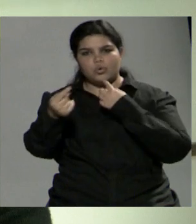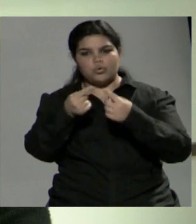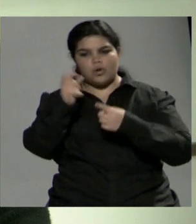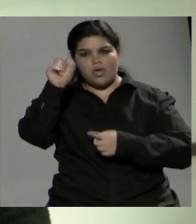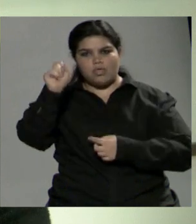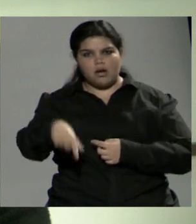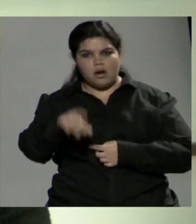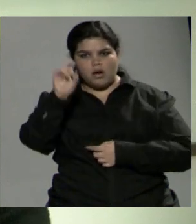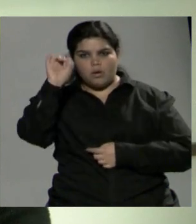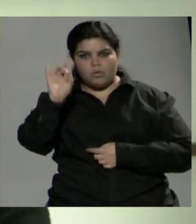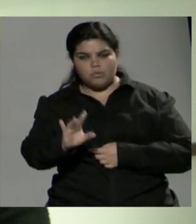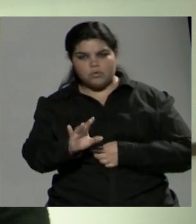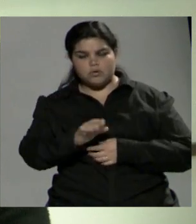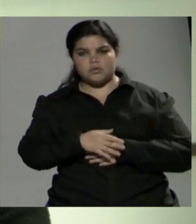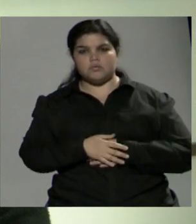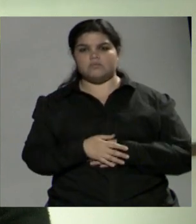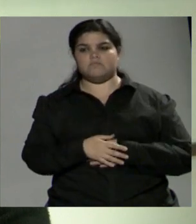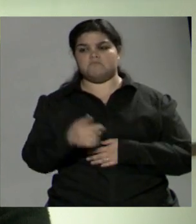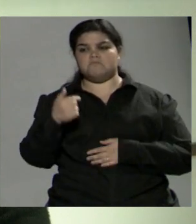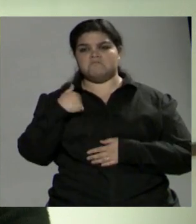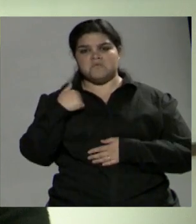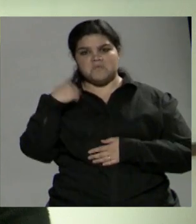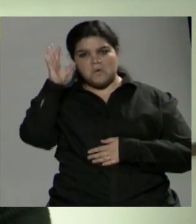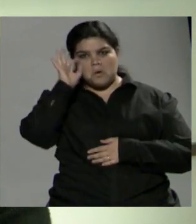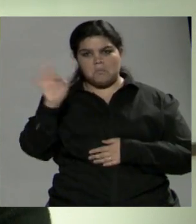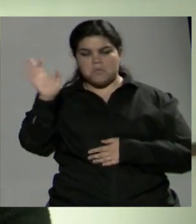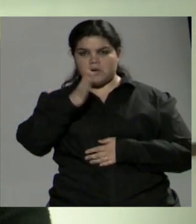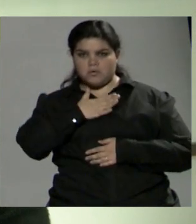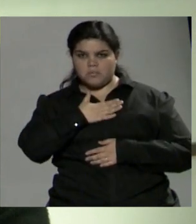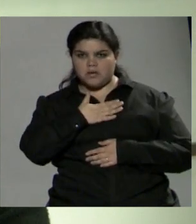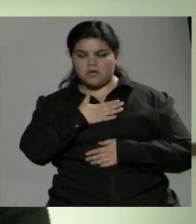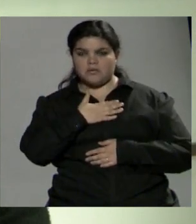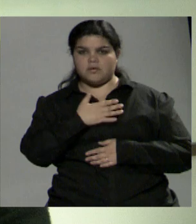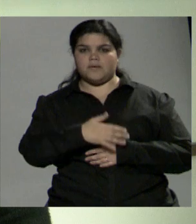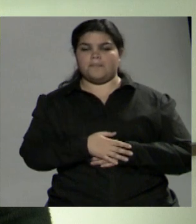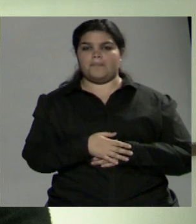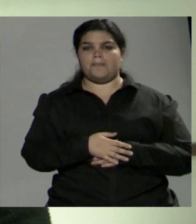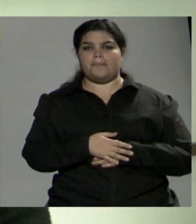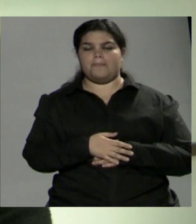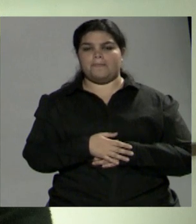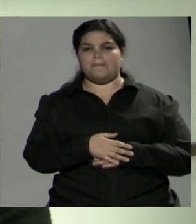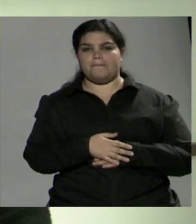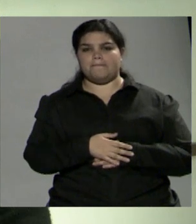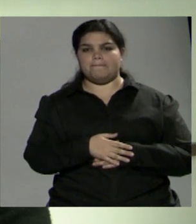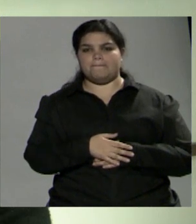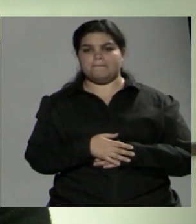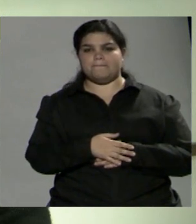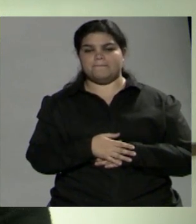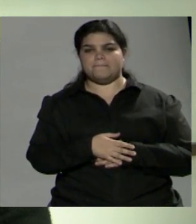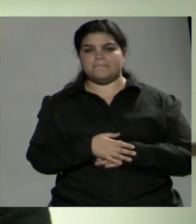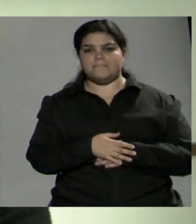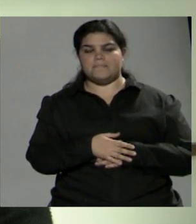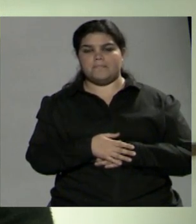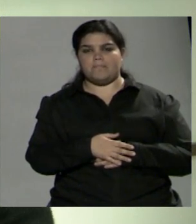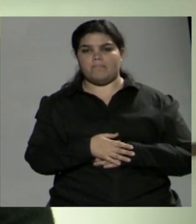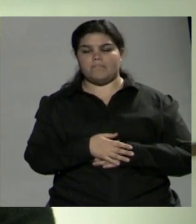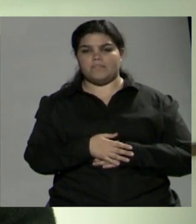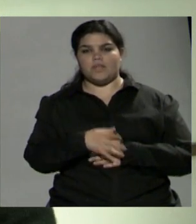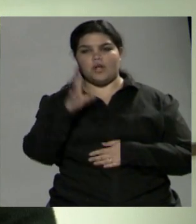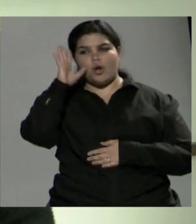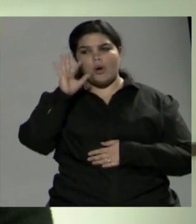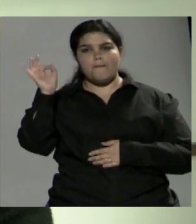vos justamente nombrabas del gobernador en la campaña, ¿cómo ves la figura de él proyectándose a una posible reelección el año